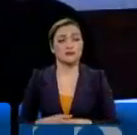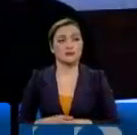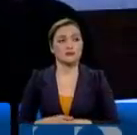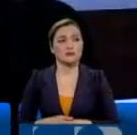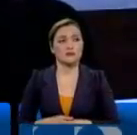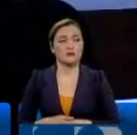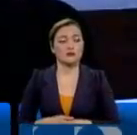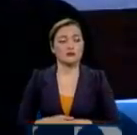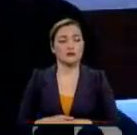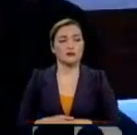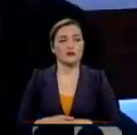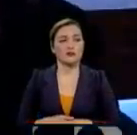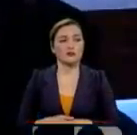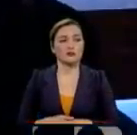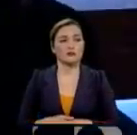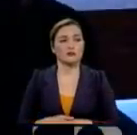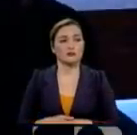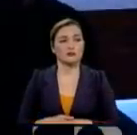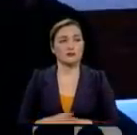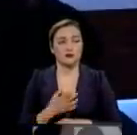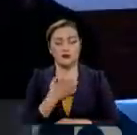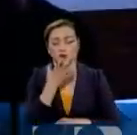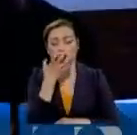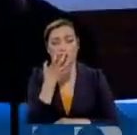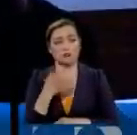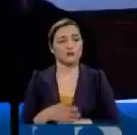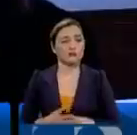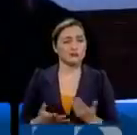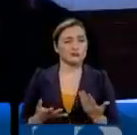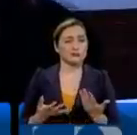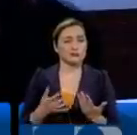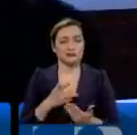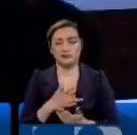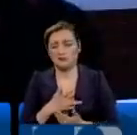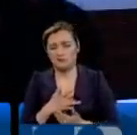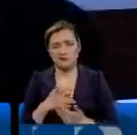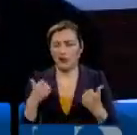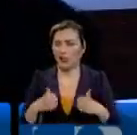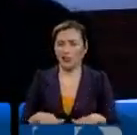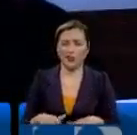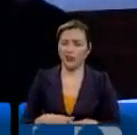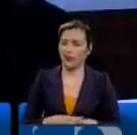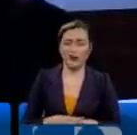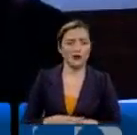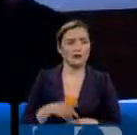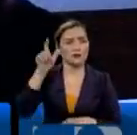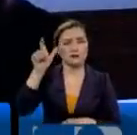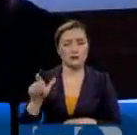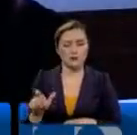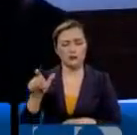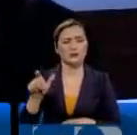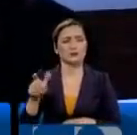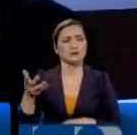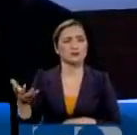verdad me tiene un poco, o sea, no molesta tampoco, pero sí un poco, digamos, decepcionada. Porque es una persona, es un ser